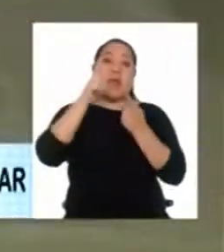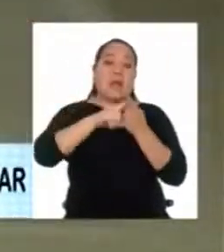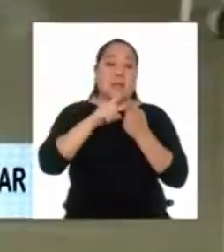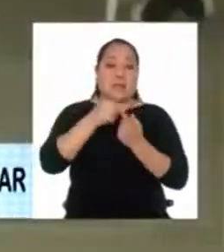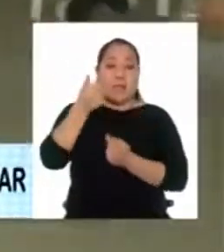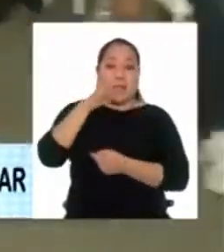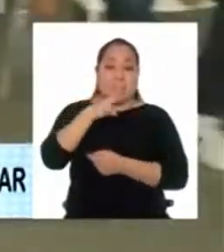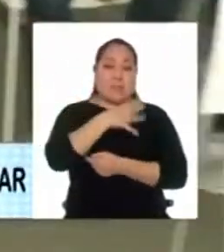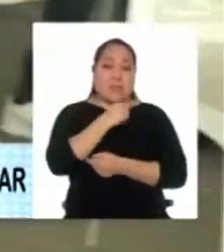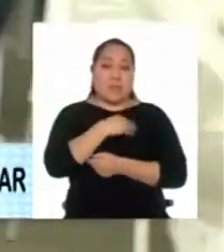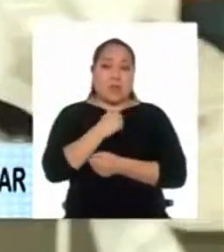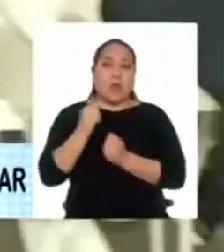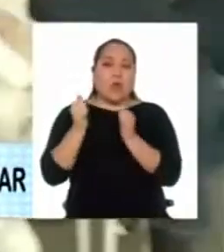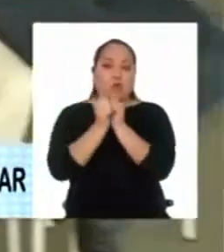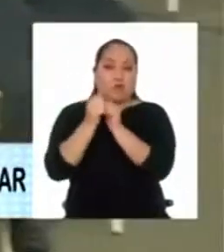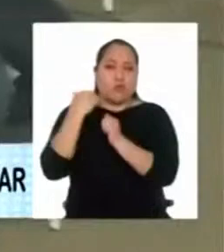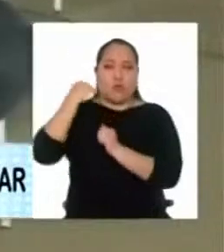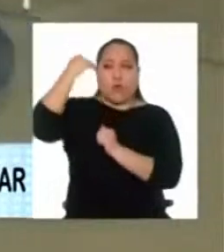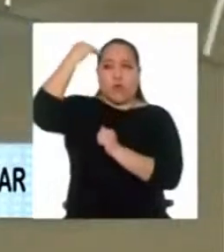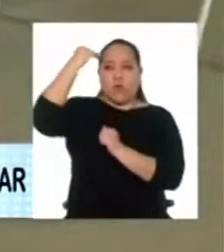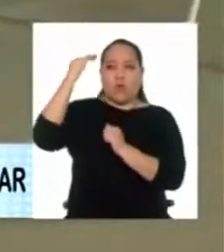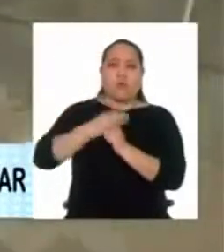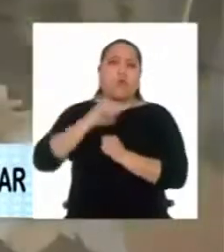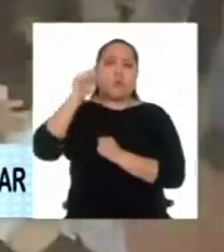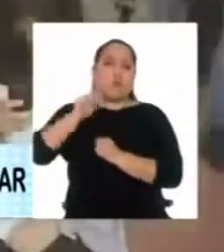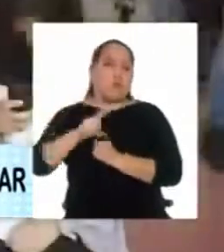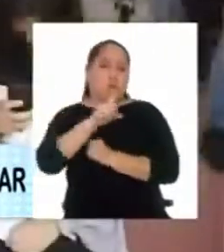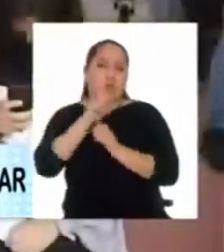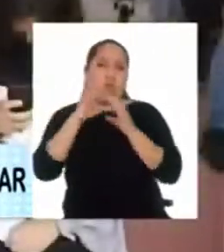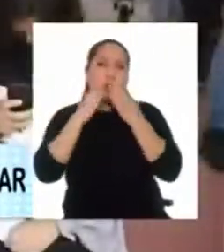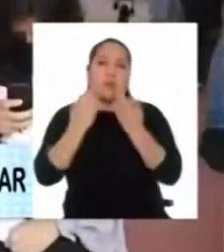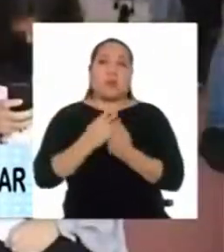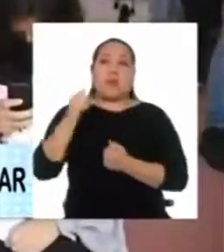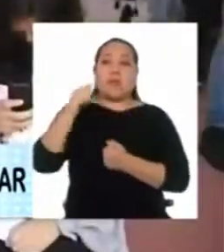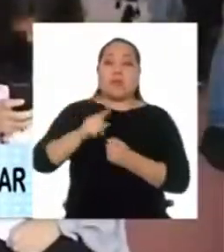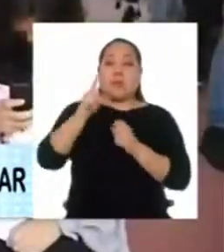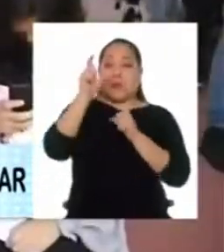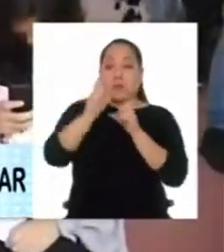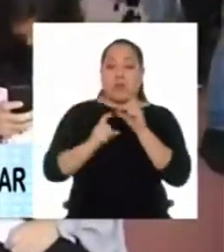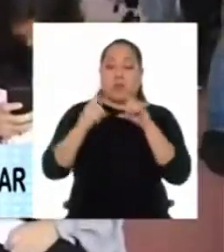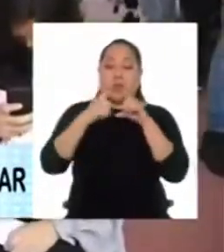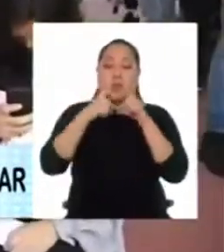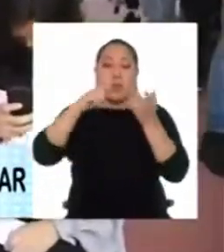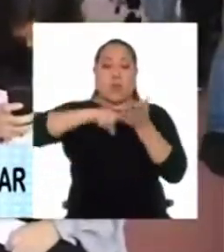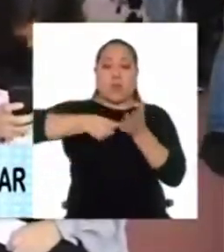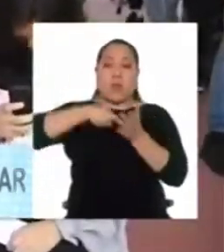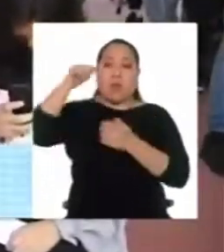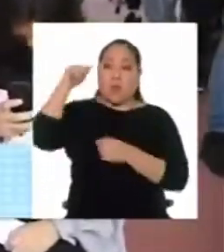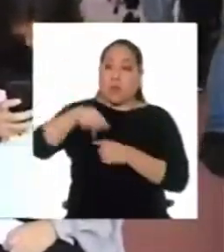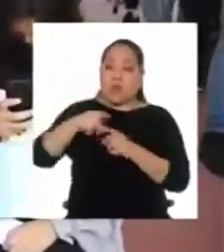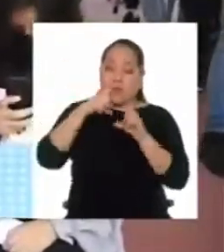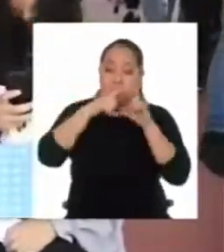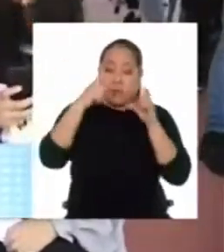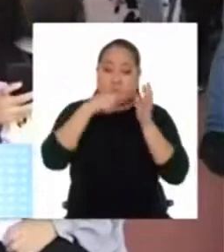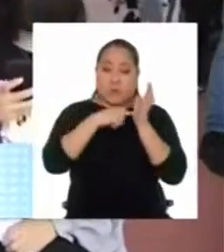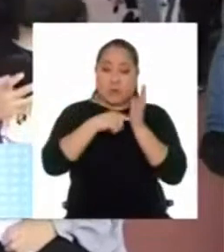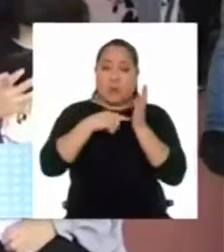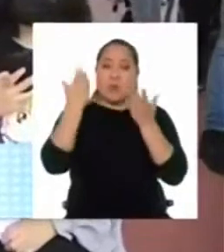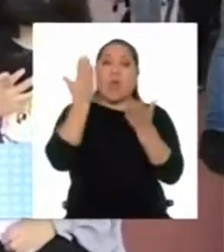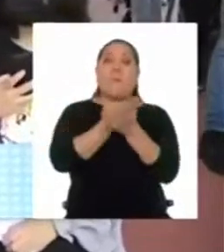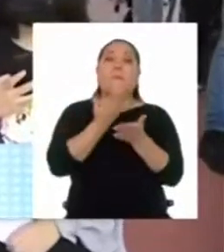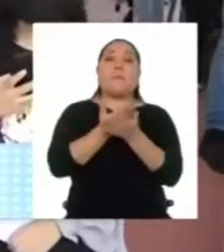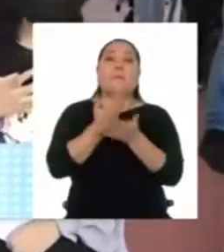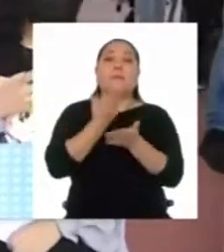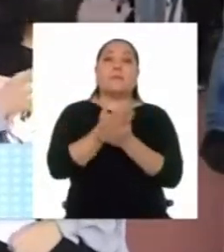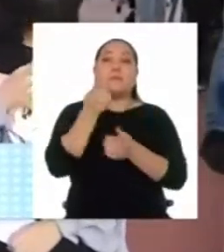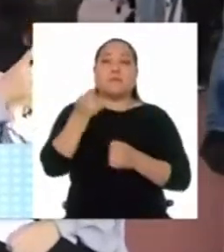mayor de edad, sea o no familiar. Esta persona debe traer solamente su DNI y con esa identificación se hará la